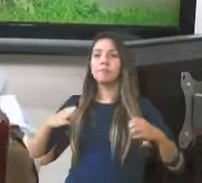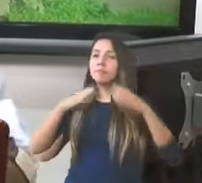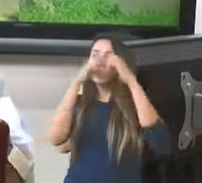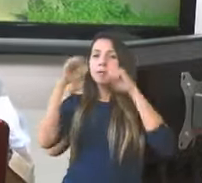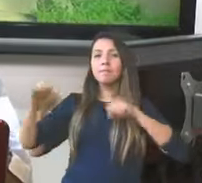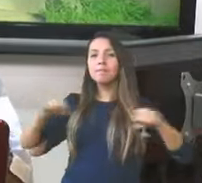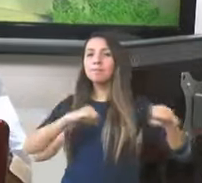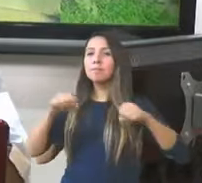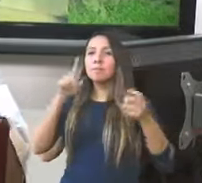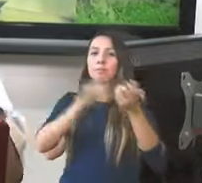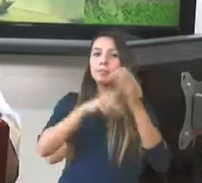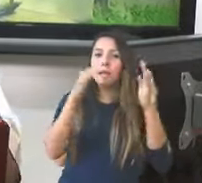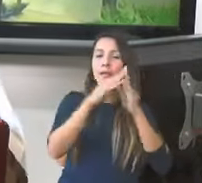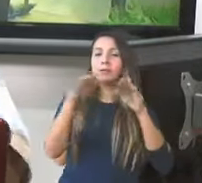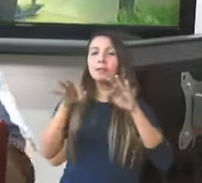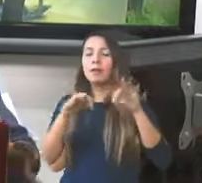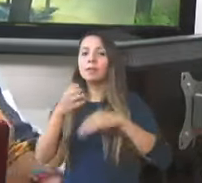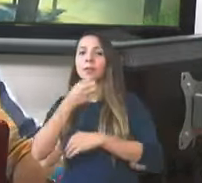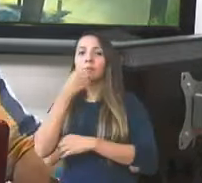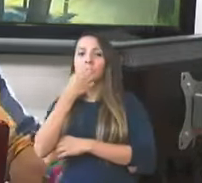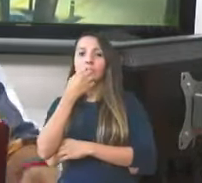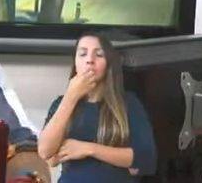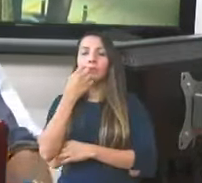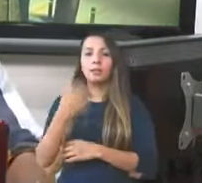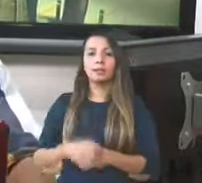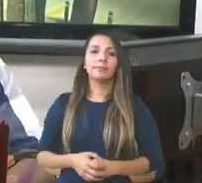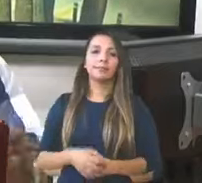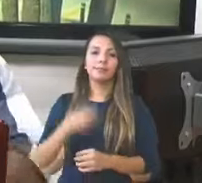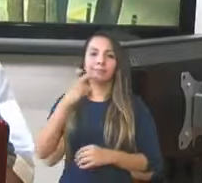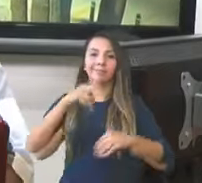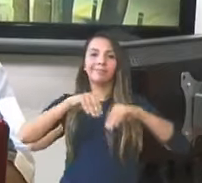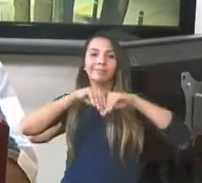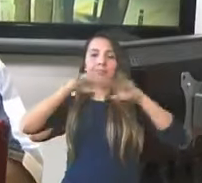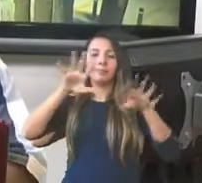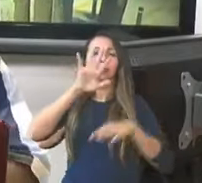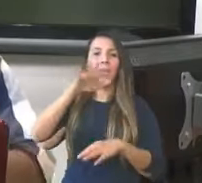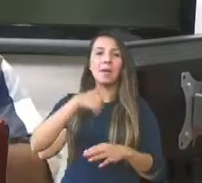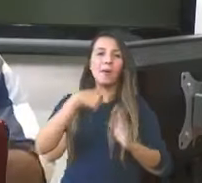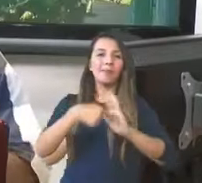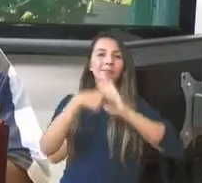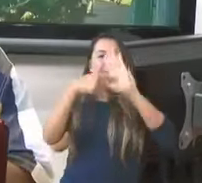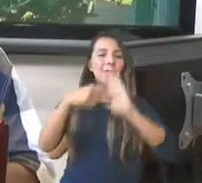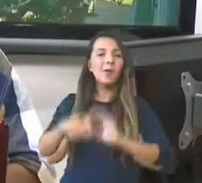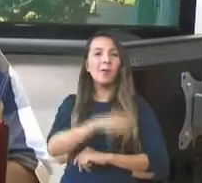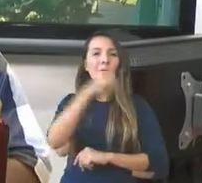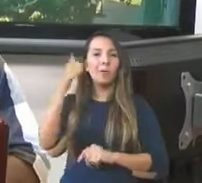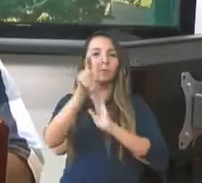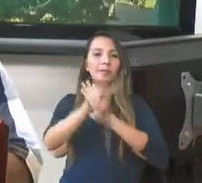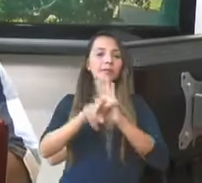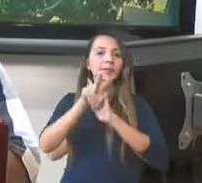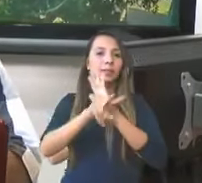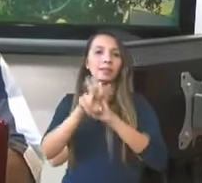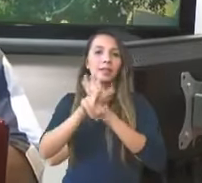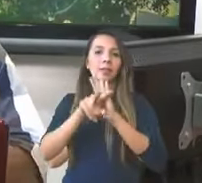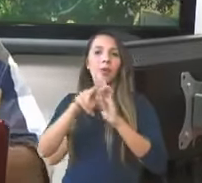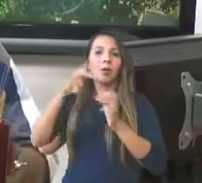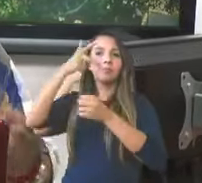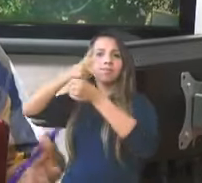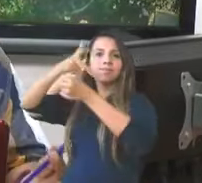casa, trabajo, escuela. Y le presento el otro video también desde otro punto donde están llevando a cabo en otras